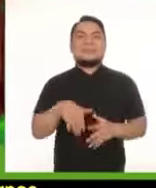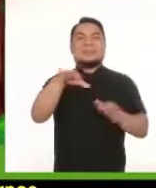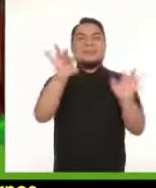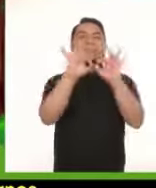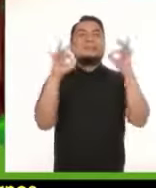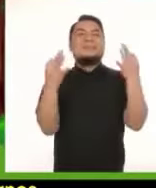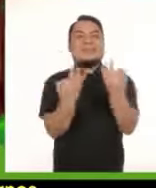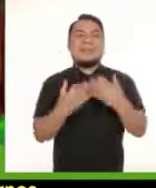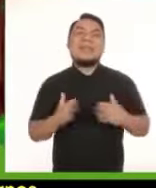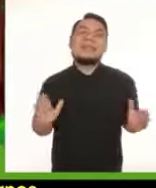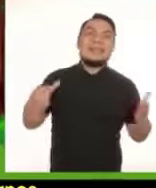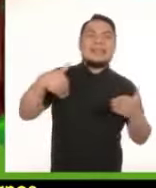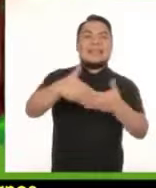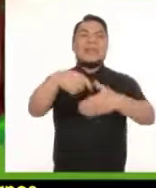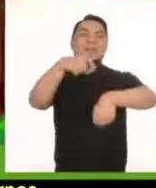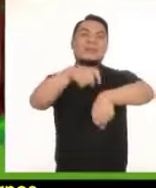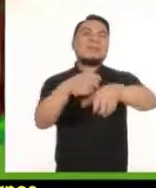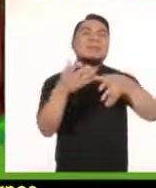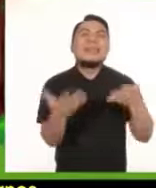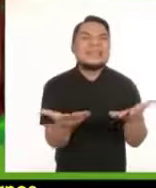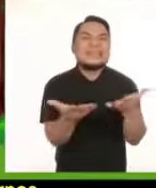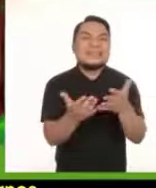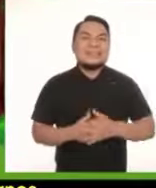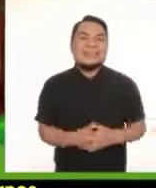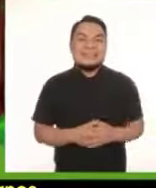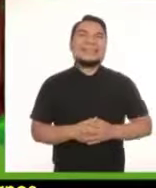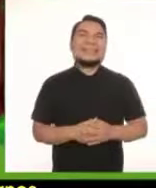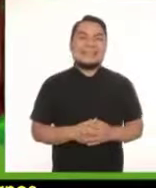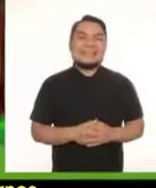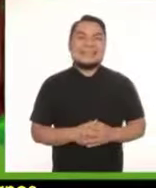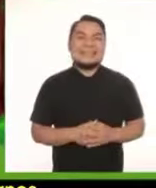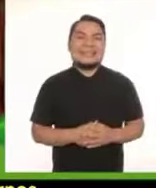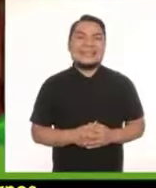Familias, llegó el momento de